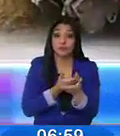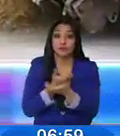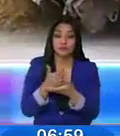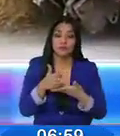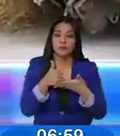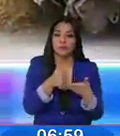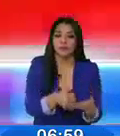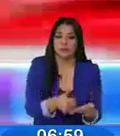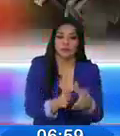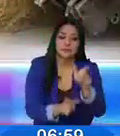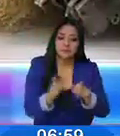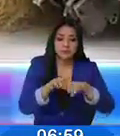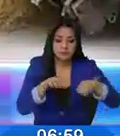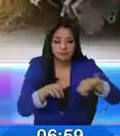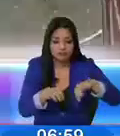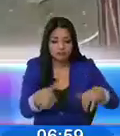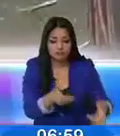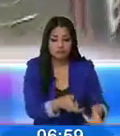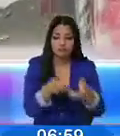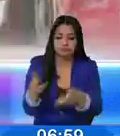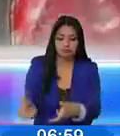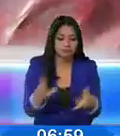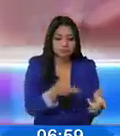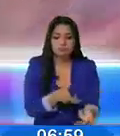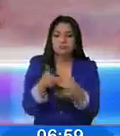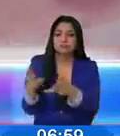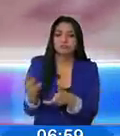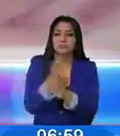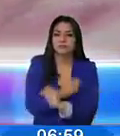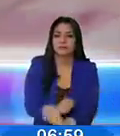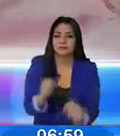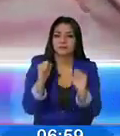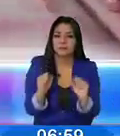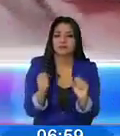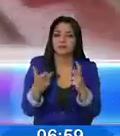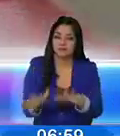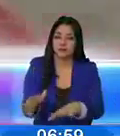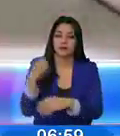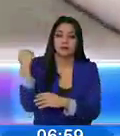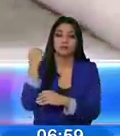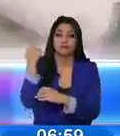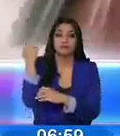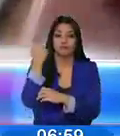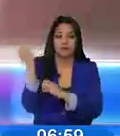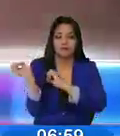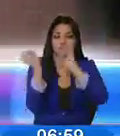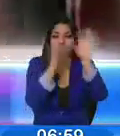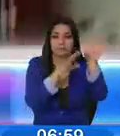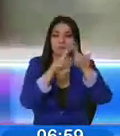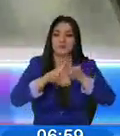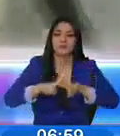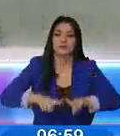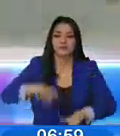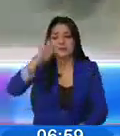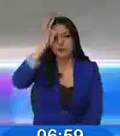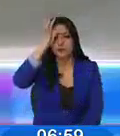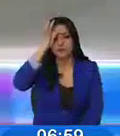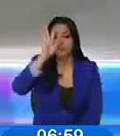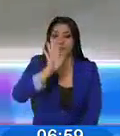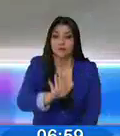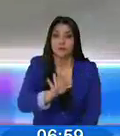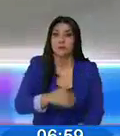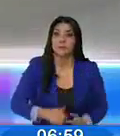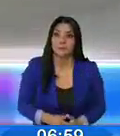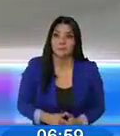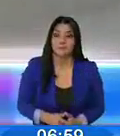a rescatar a las víctimas de este accidente de tránsito, que fueron trasladadas en ambulancias a diferentes casas de salud. Desde